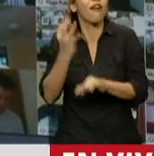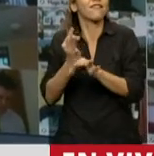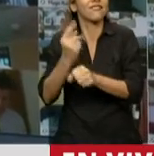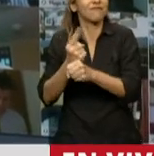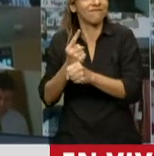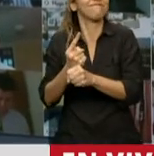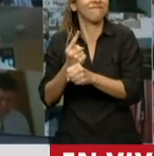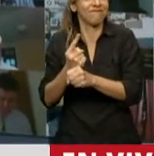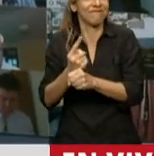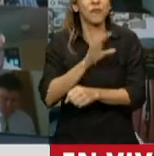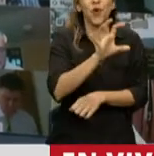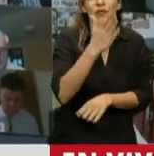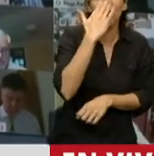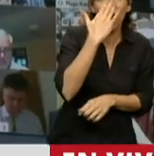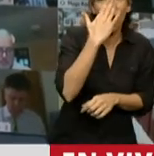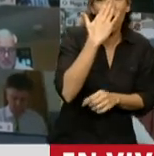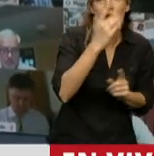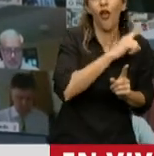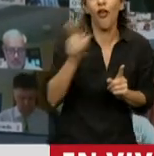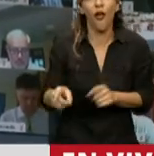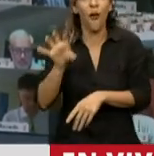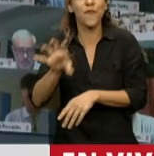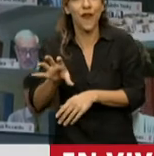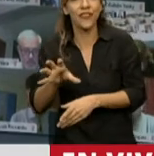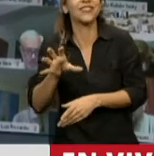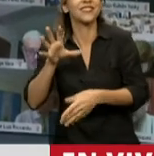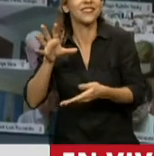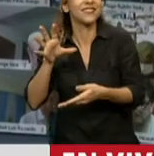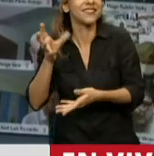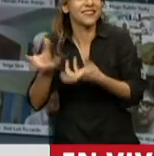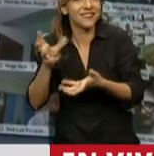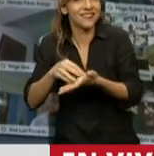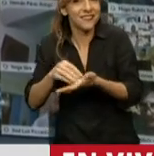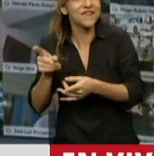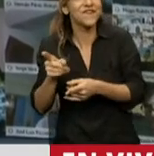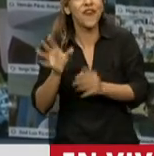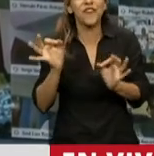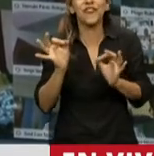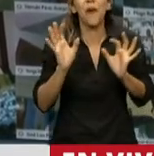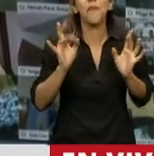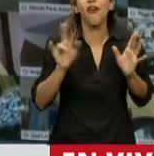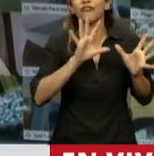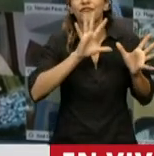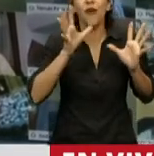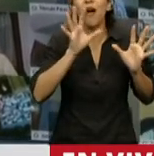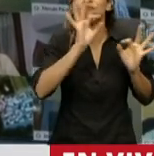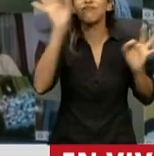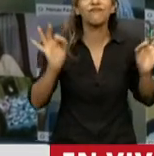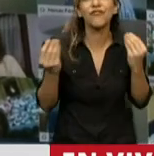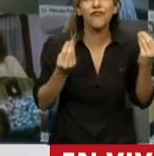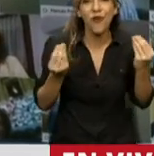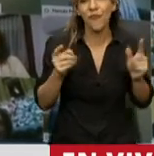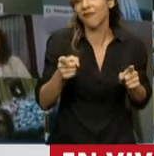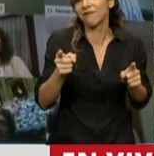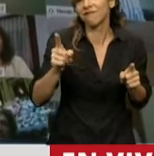la provincia de Córdoba a la provincia de Tierra del Fuego. Tiene que ver con el futuro, porque define